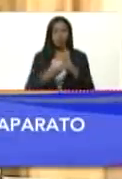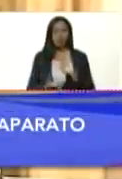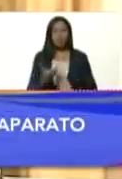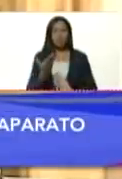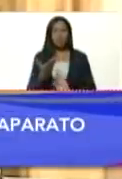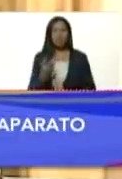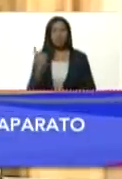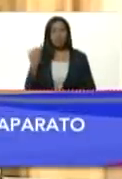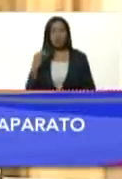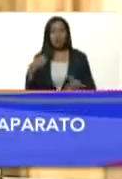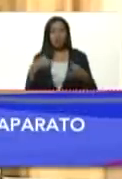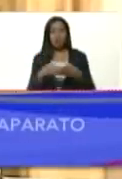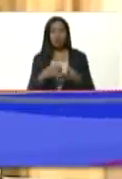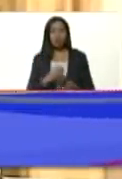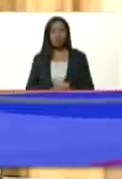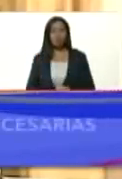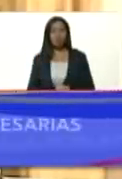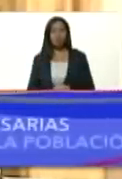importantes. Hoy hubo una conversación